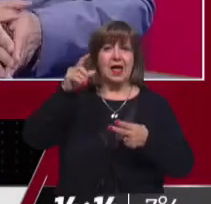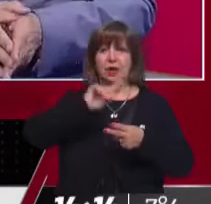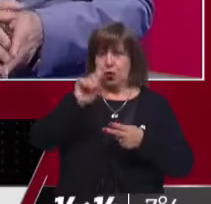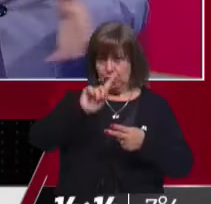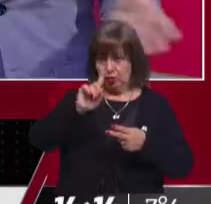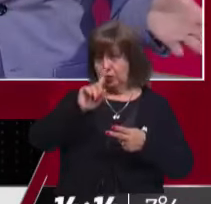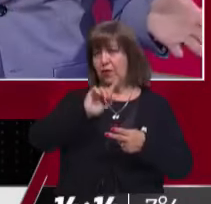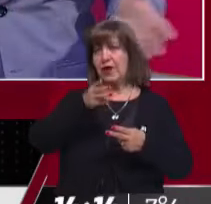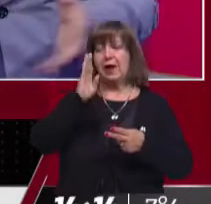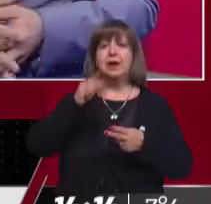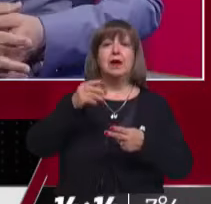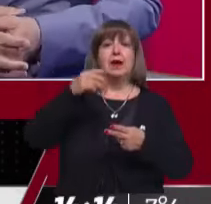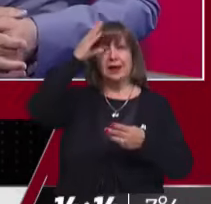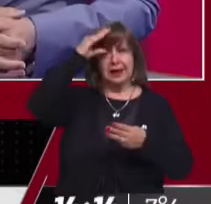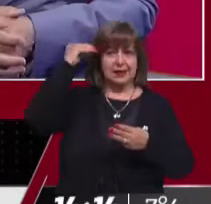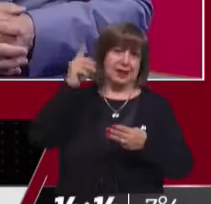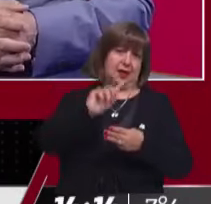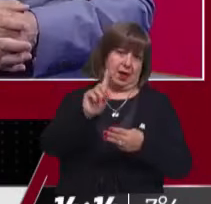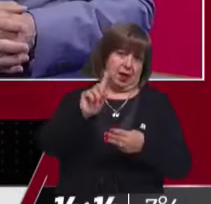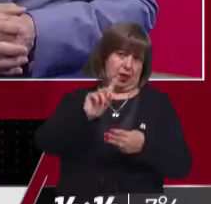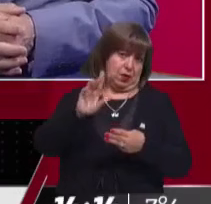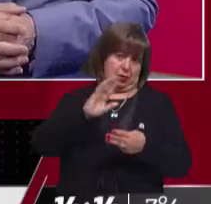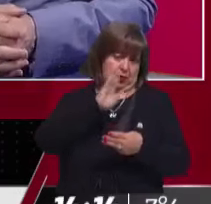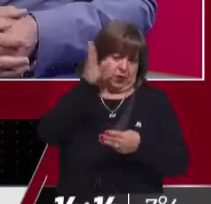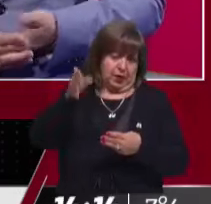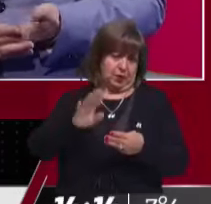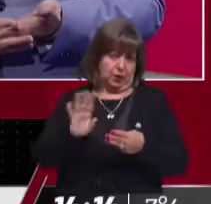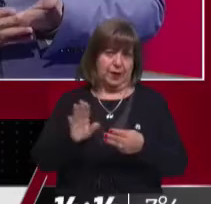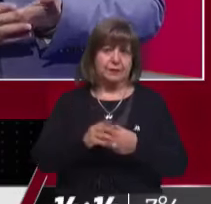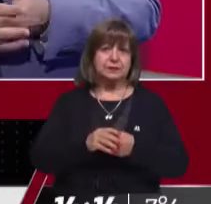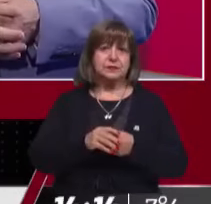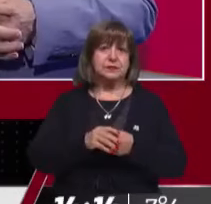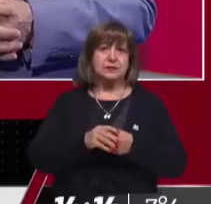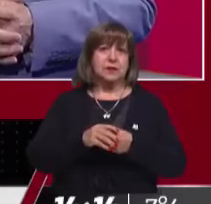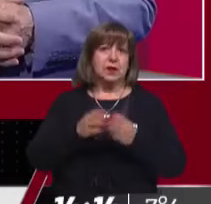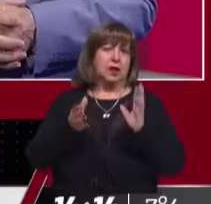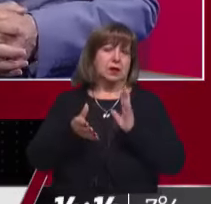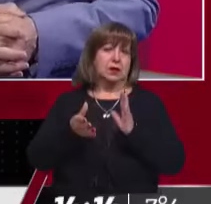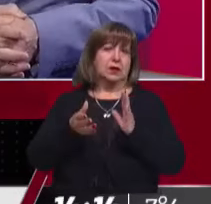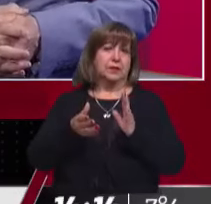país Duhalde y Cristina, por razones obvias, tampoco va a estar. No está en el país tampoco